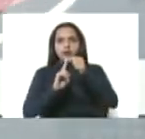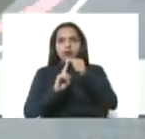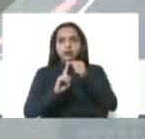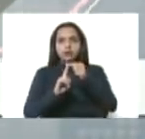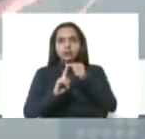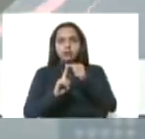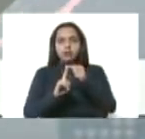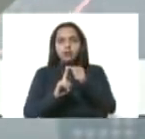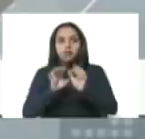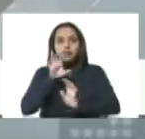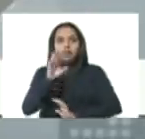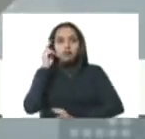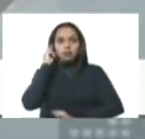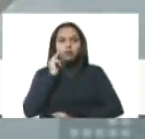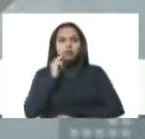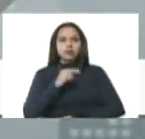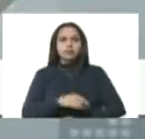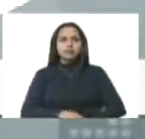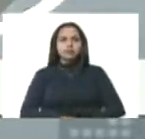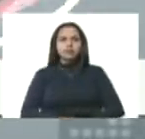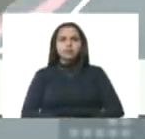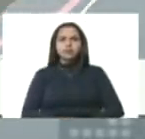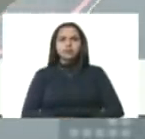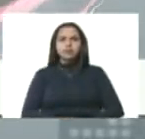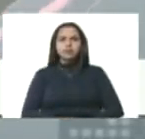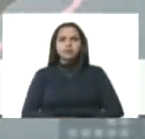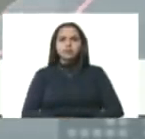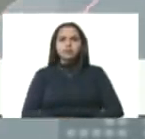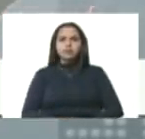es proveniente de Tierra Cuatro. Pero